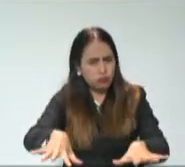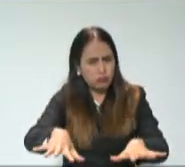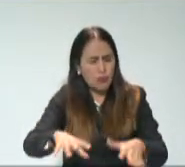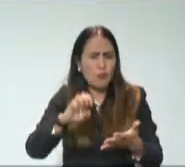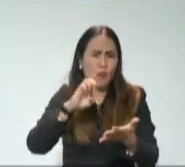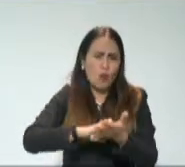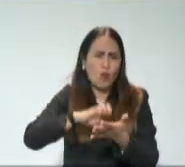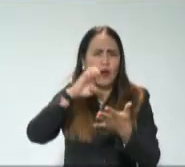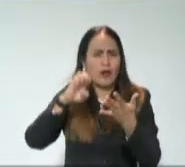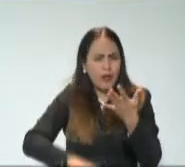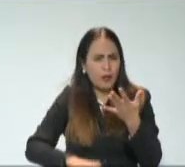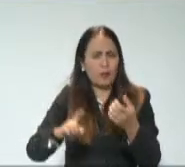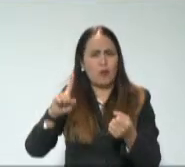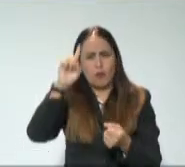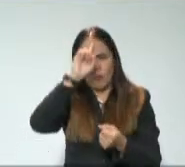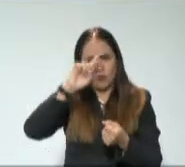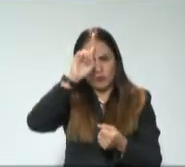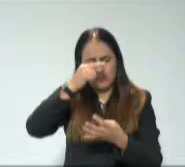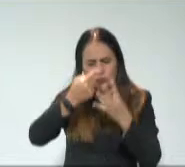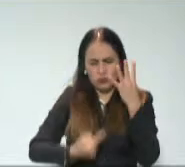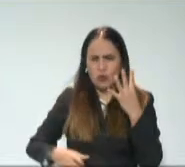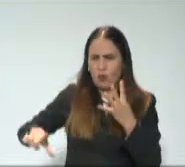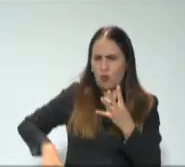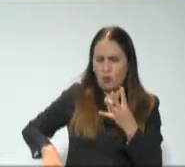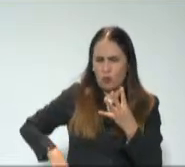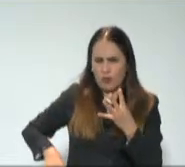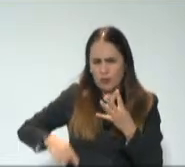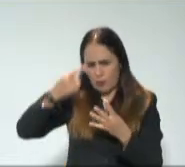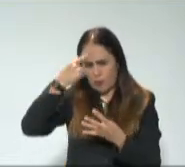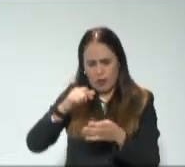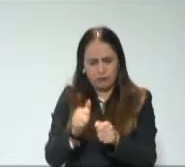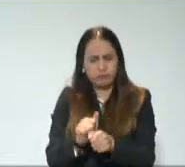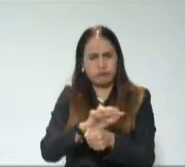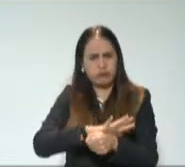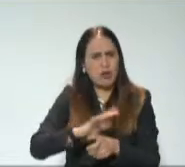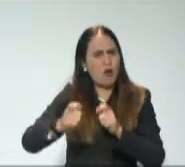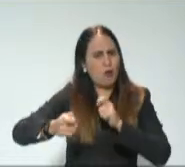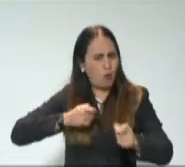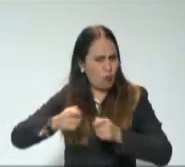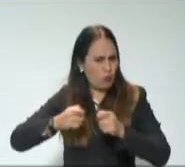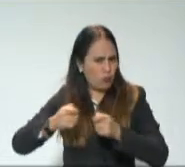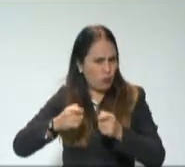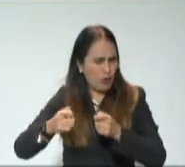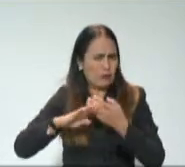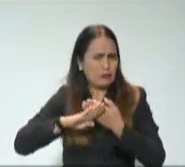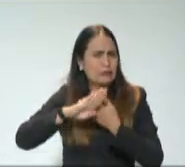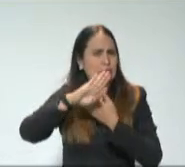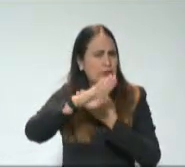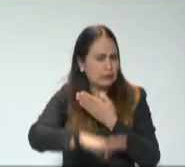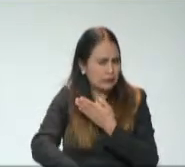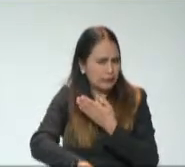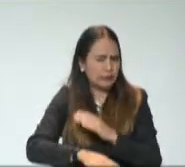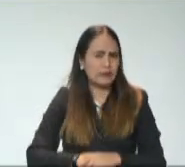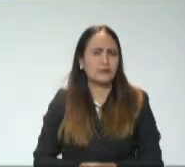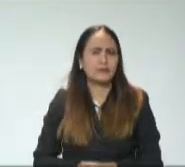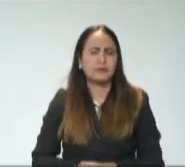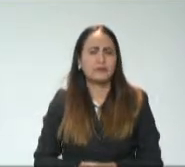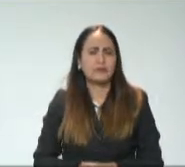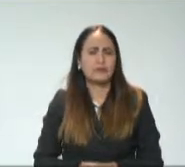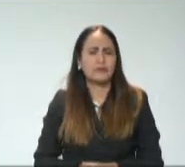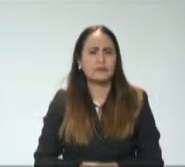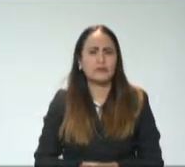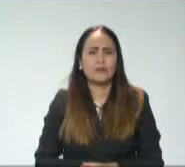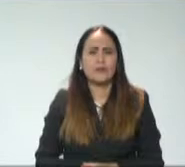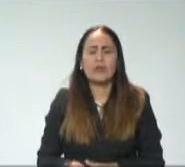las medidas de política pública para el control de la pandemia siempre que se haga de